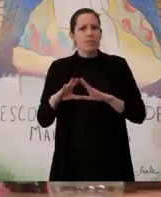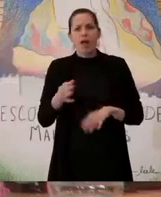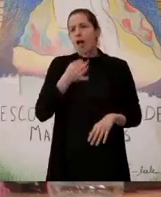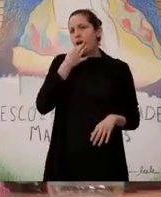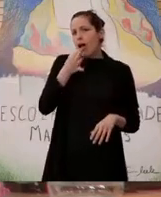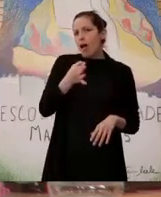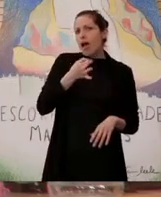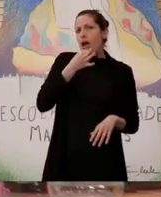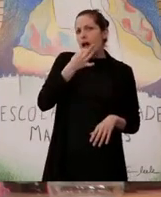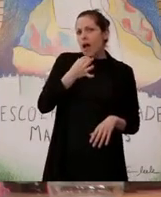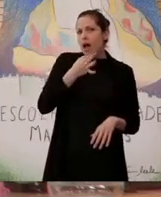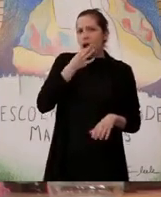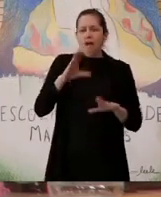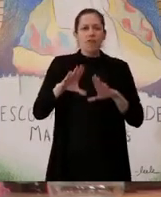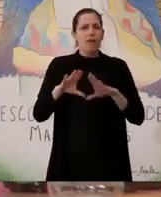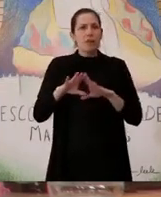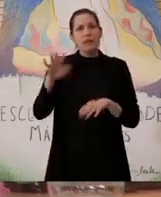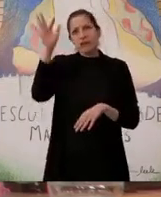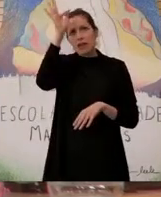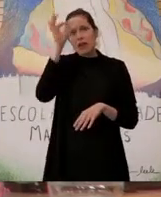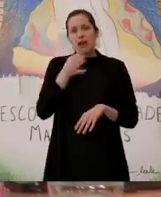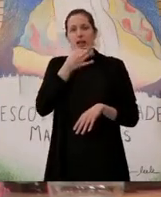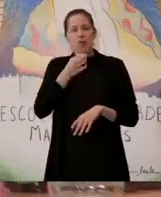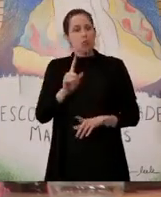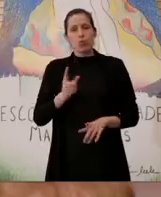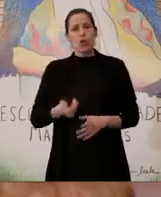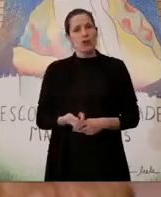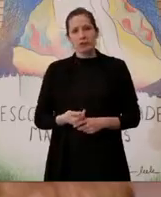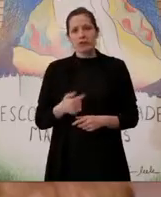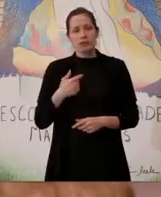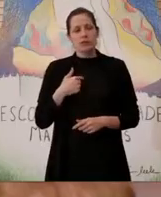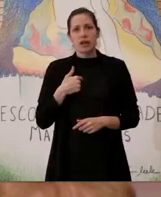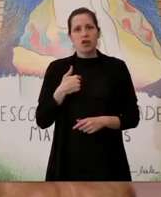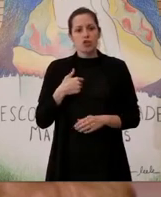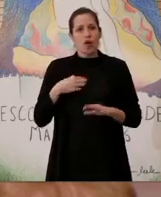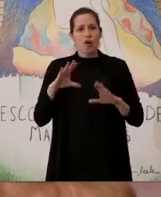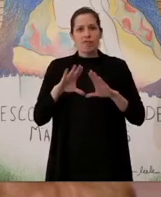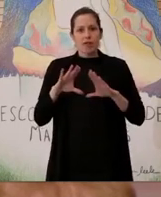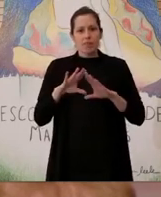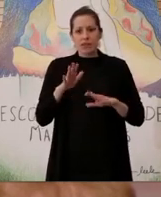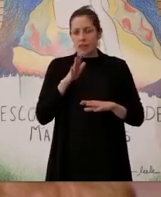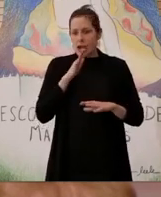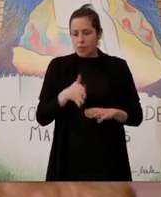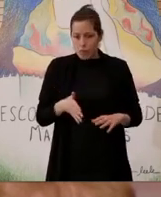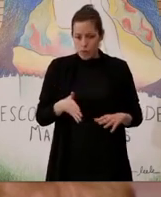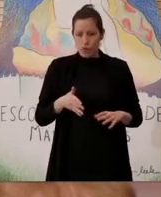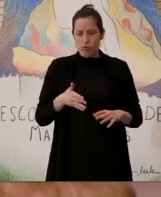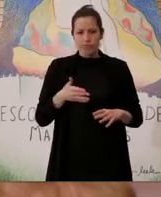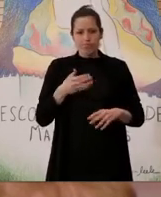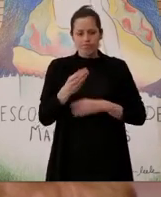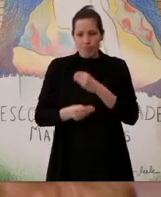que soy un activista yo todo lo que he hecho en mi vida ha sido a través de mi idea feminista